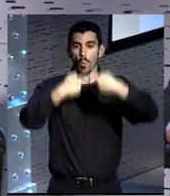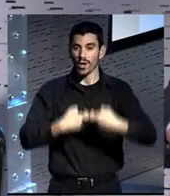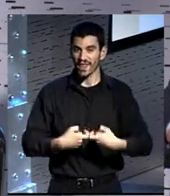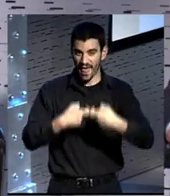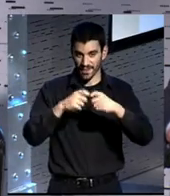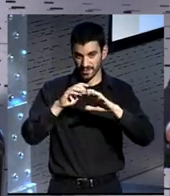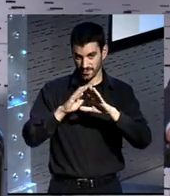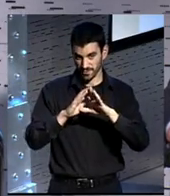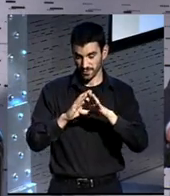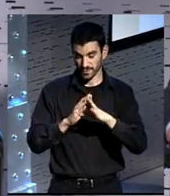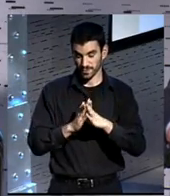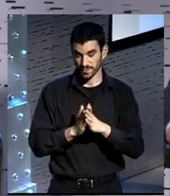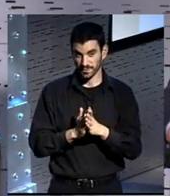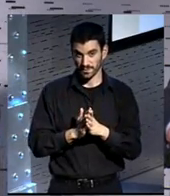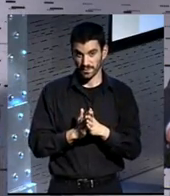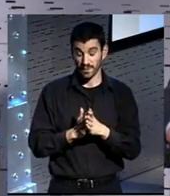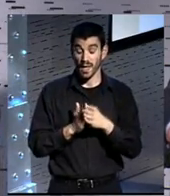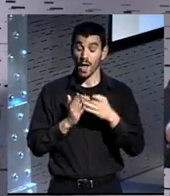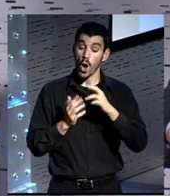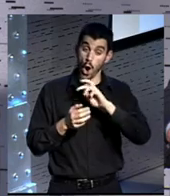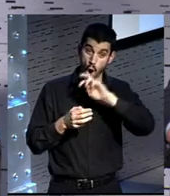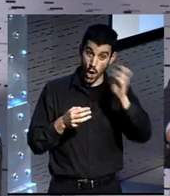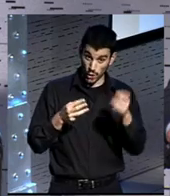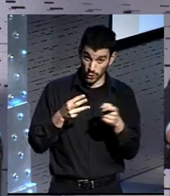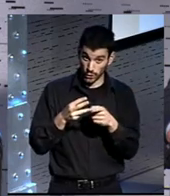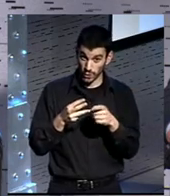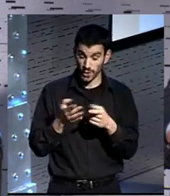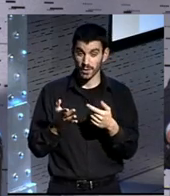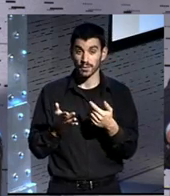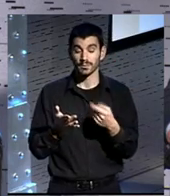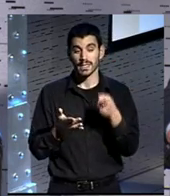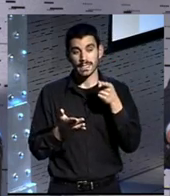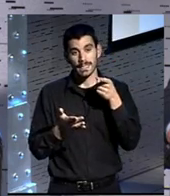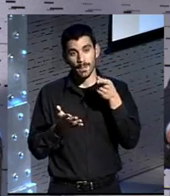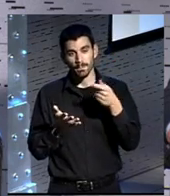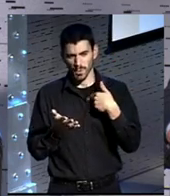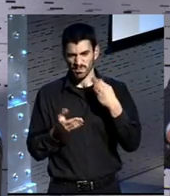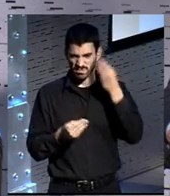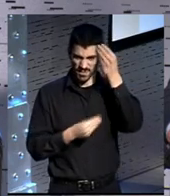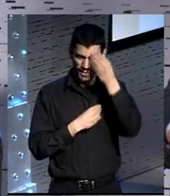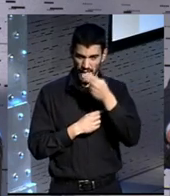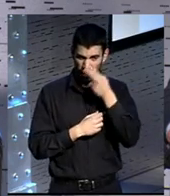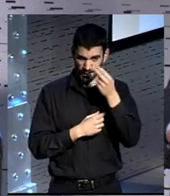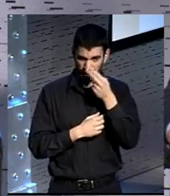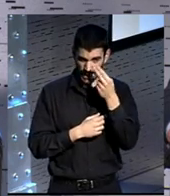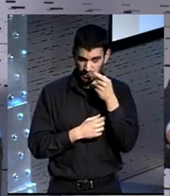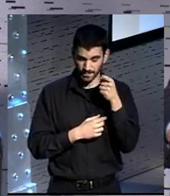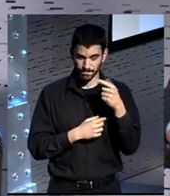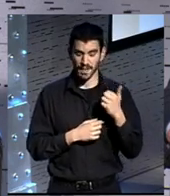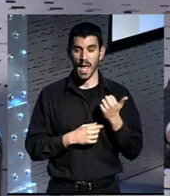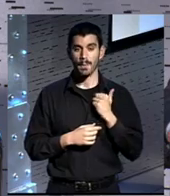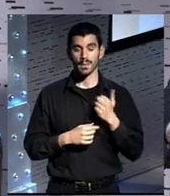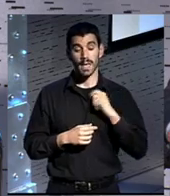banco. Otra iniciativa que yo creo que es interesante es una iniciativa focalizándose en la primera etapa del